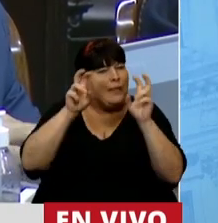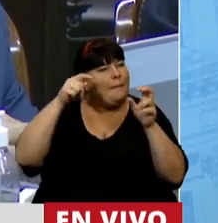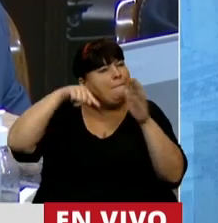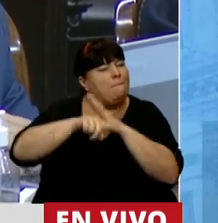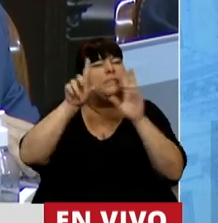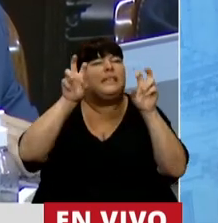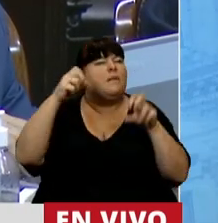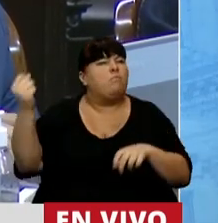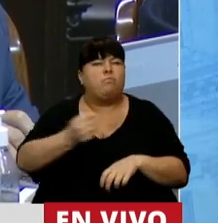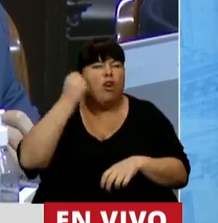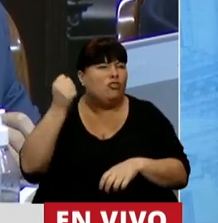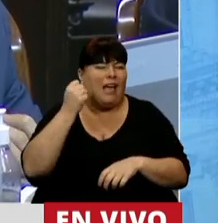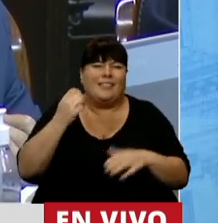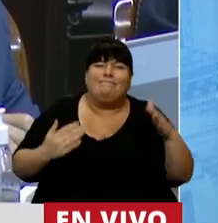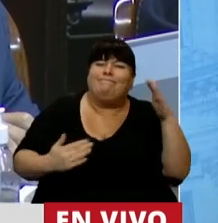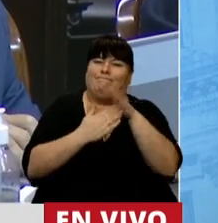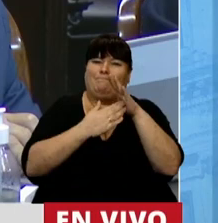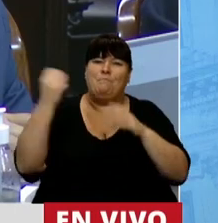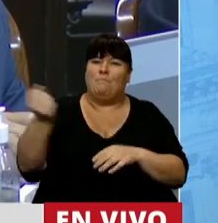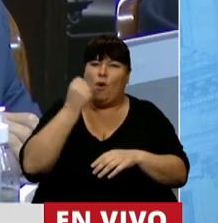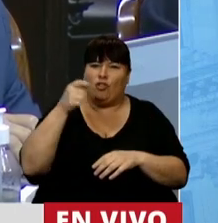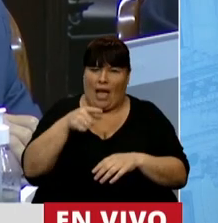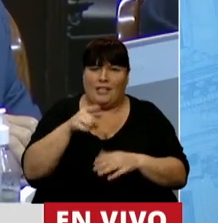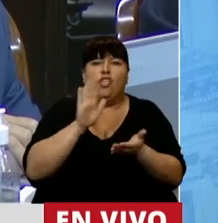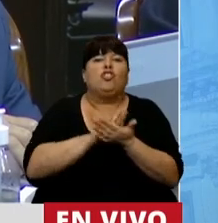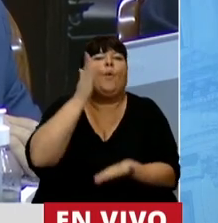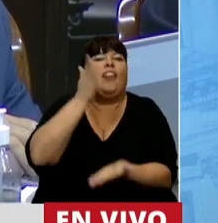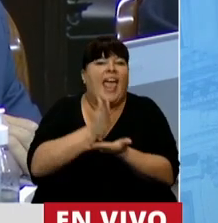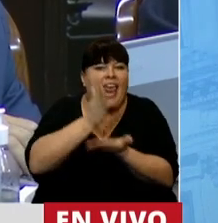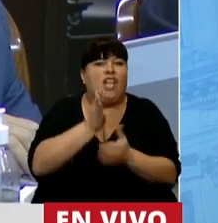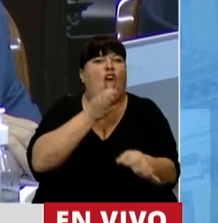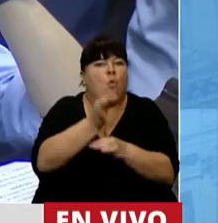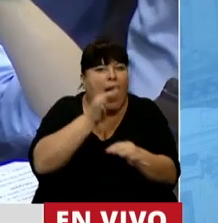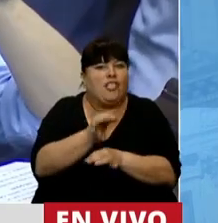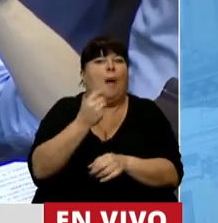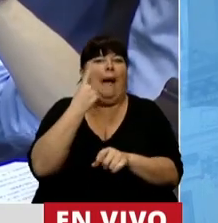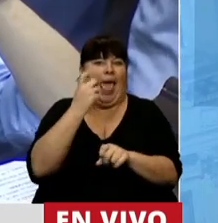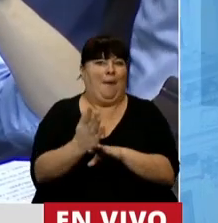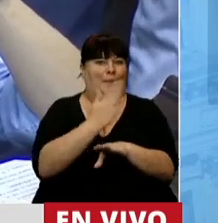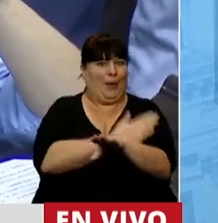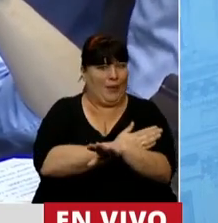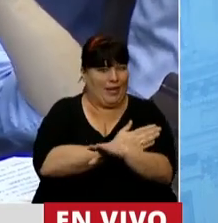Un punto fundamental, una pata, una de las tres patas fundamentales, la del derecho, la de la educación para prevenir.